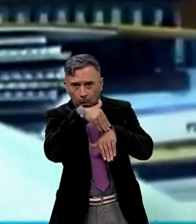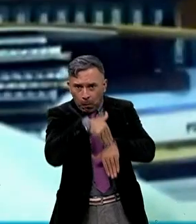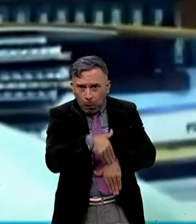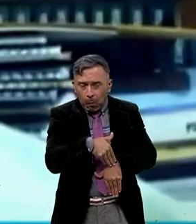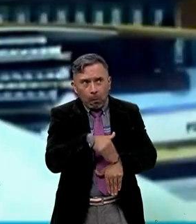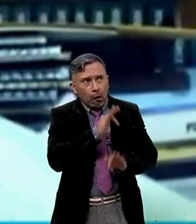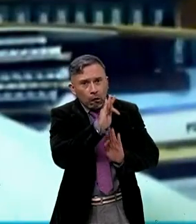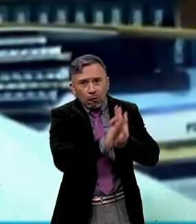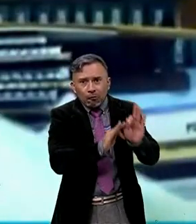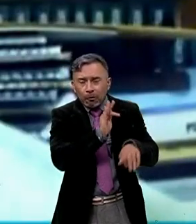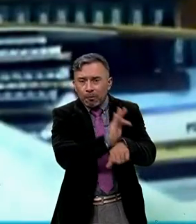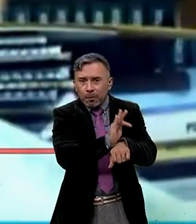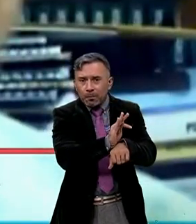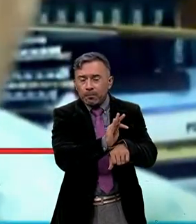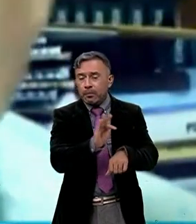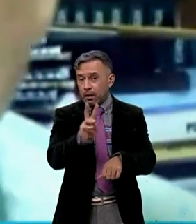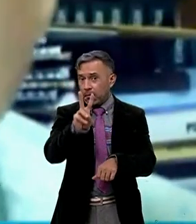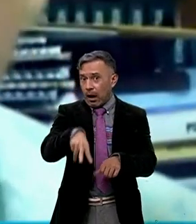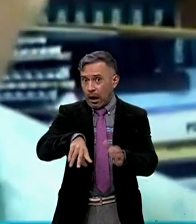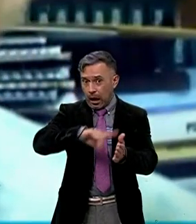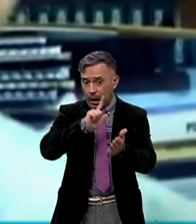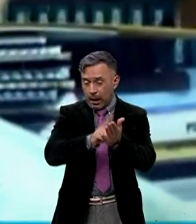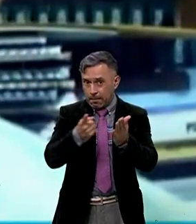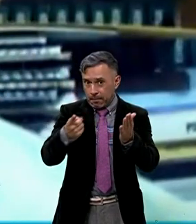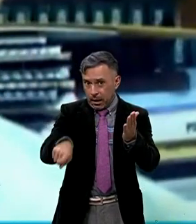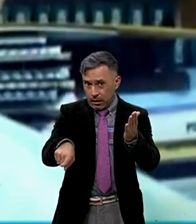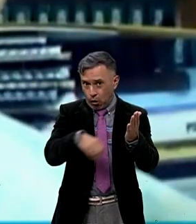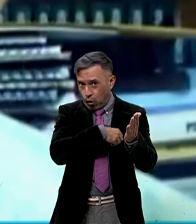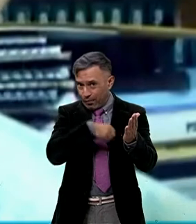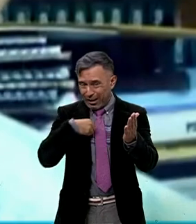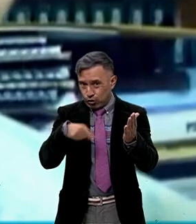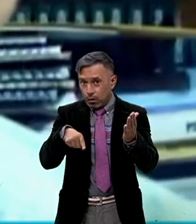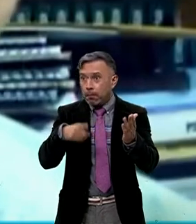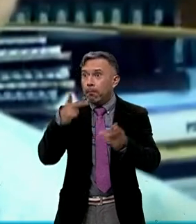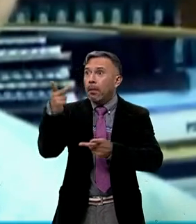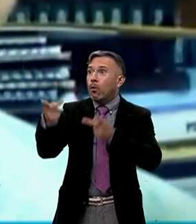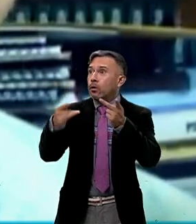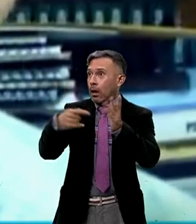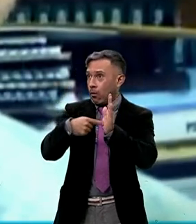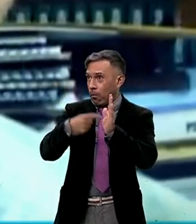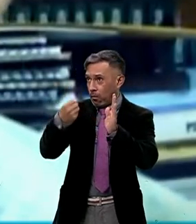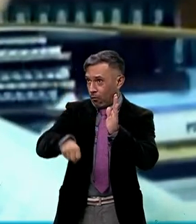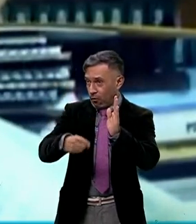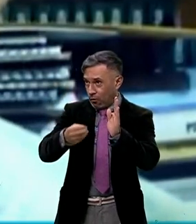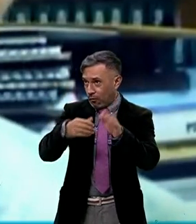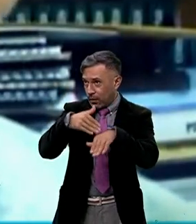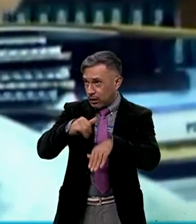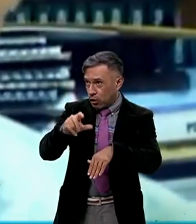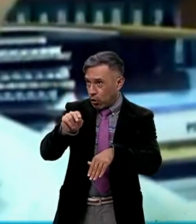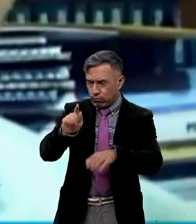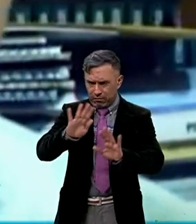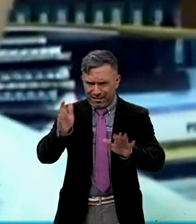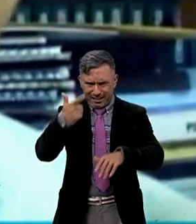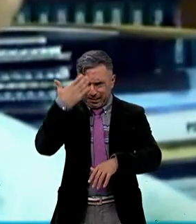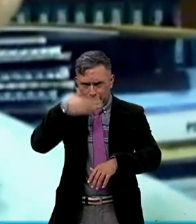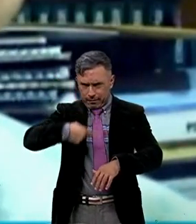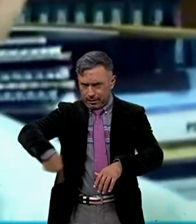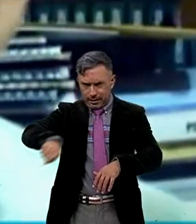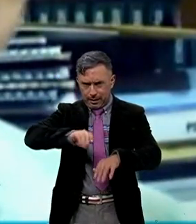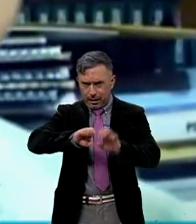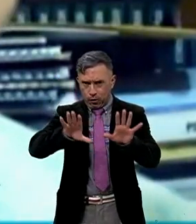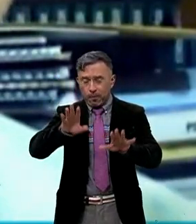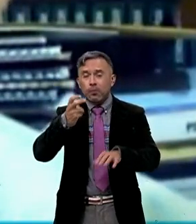es cierto la aplicación de la ley no se consulta eso lo tenemos claro y es por ello que la suprema corte de justicia de la nación